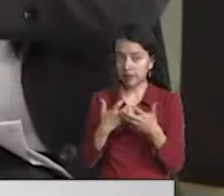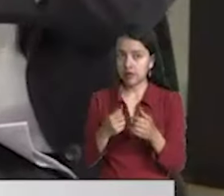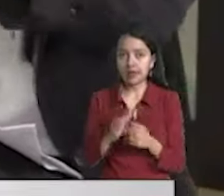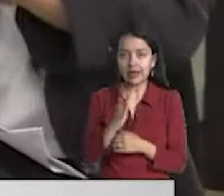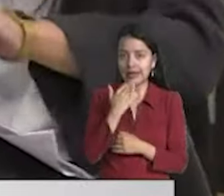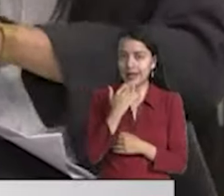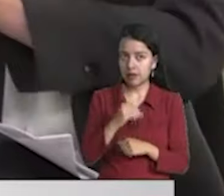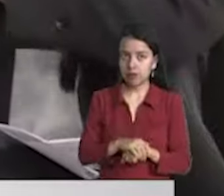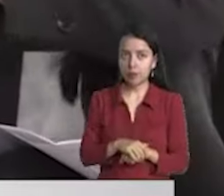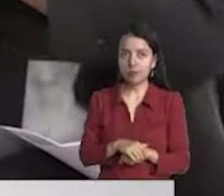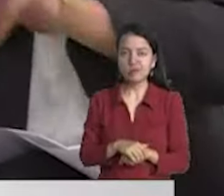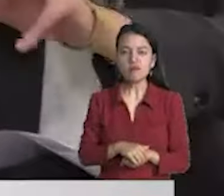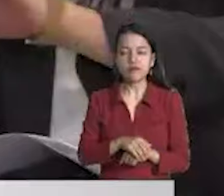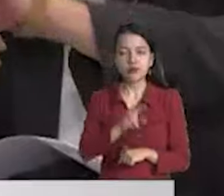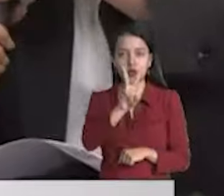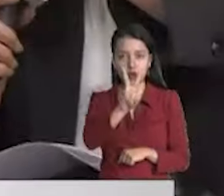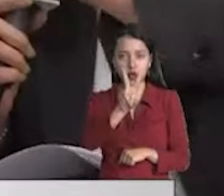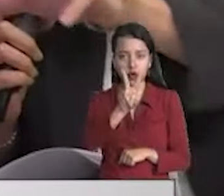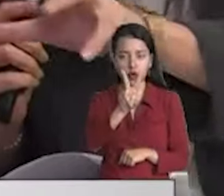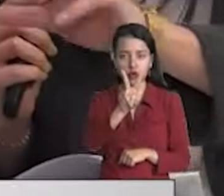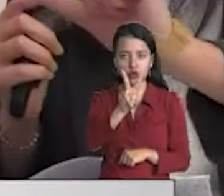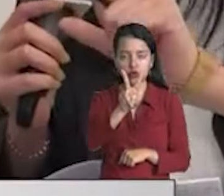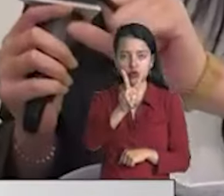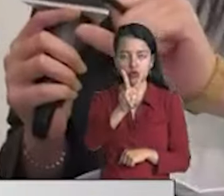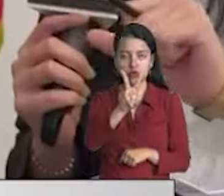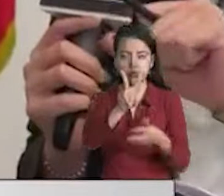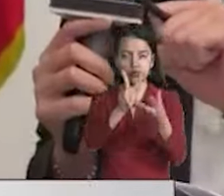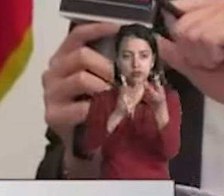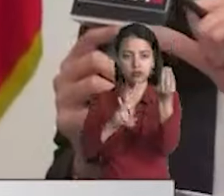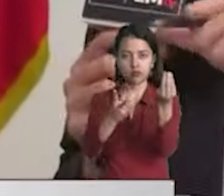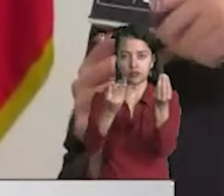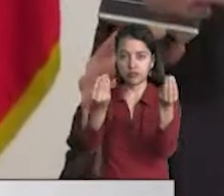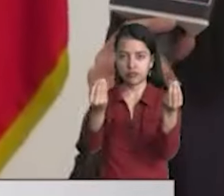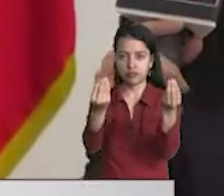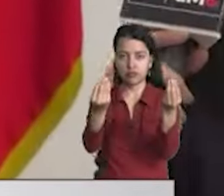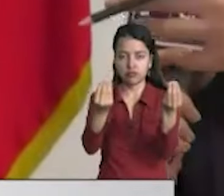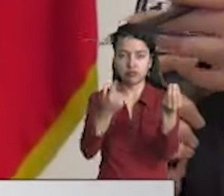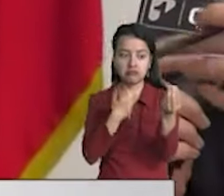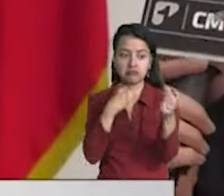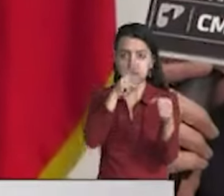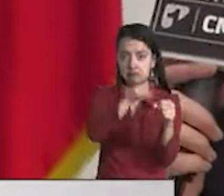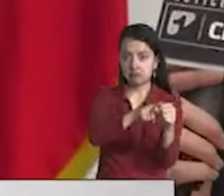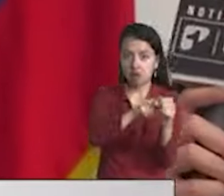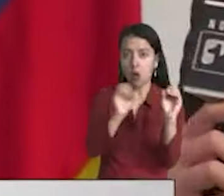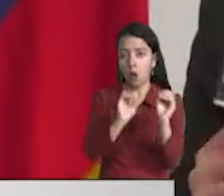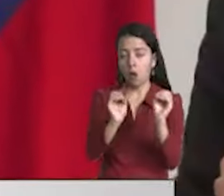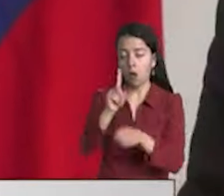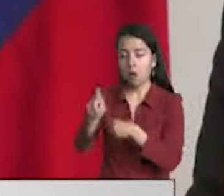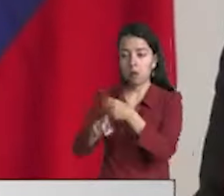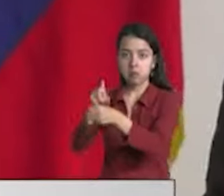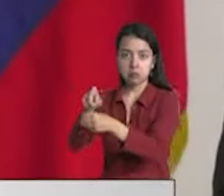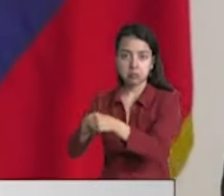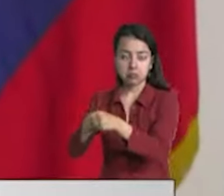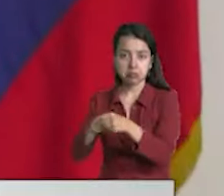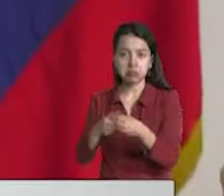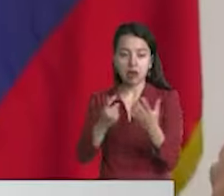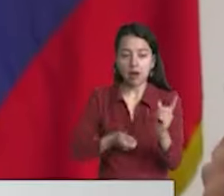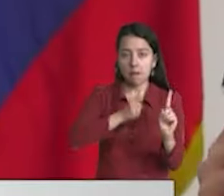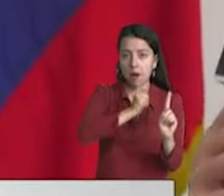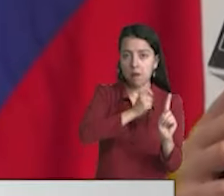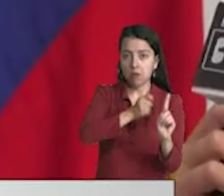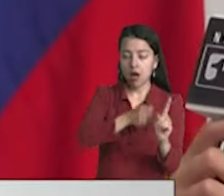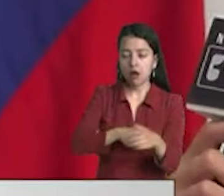ejemplo, dos tipos de opciones, dos regímenes para hacer la contribución o la cotización a las pensiones, y ahorita